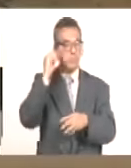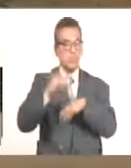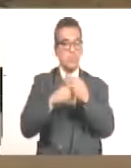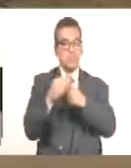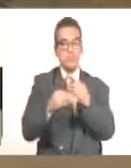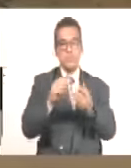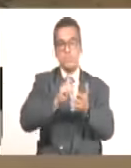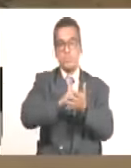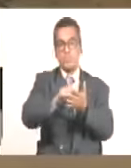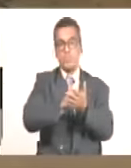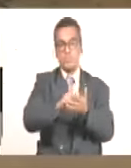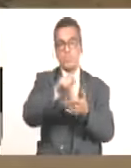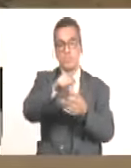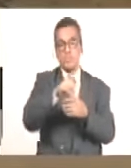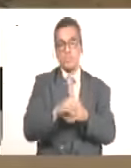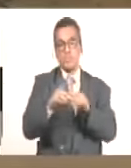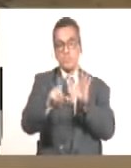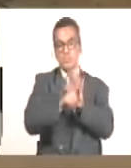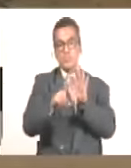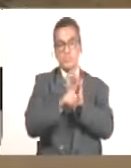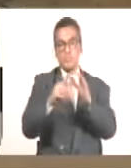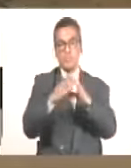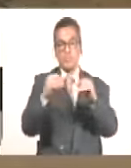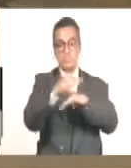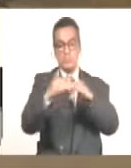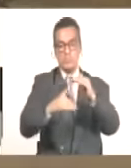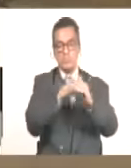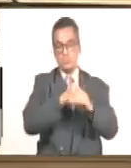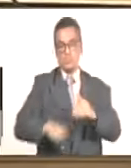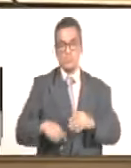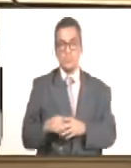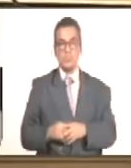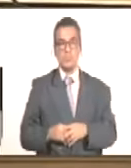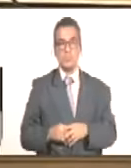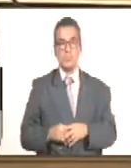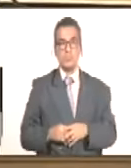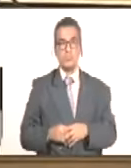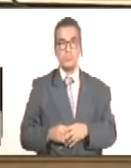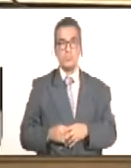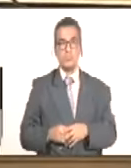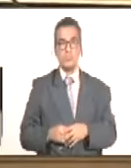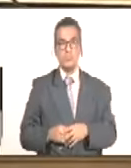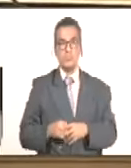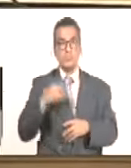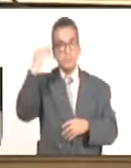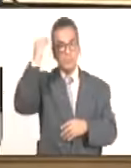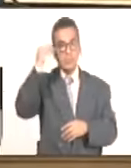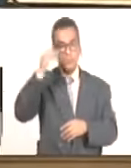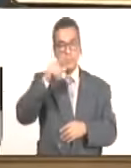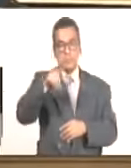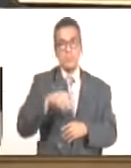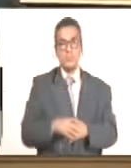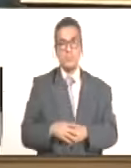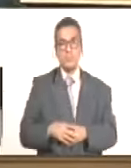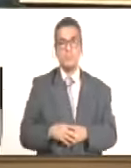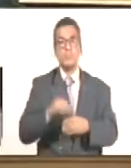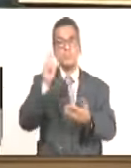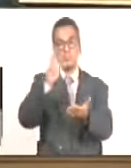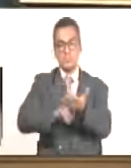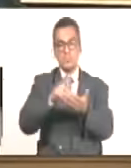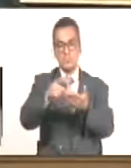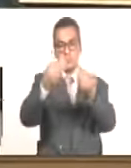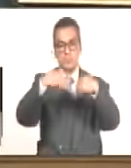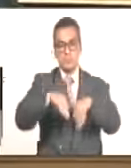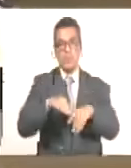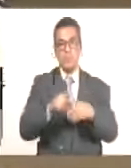con lo establecido en esta ley. Es todo, ciudadano vicepresidente. En consideración, aprobado.